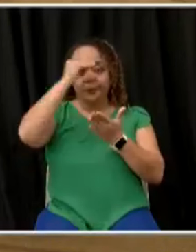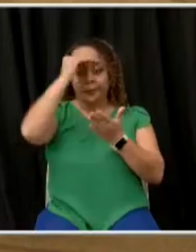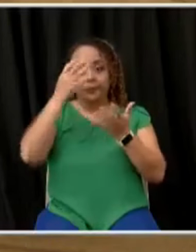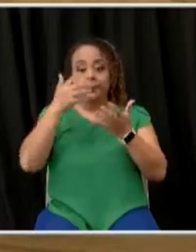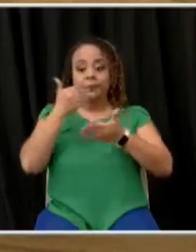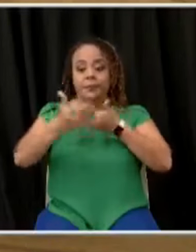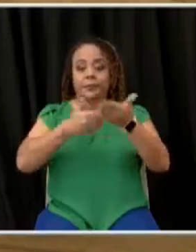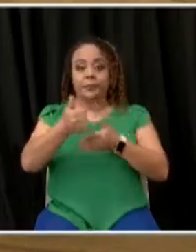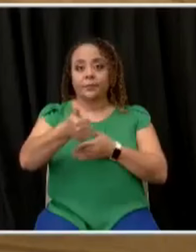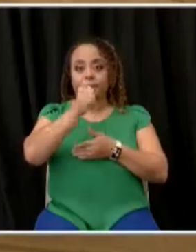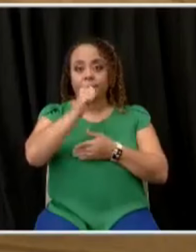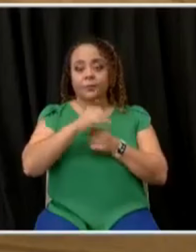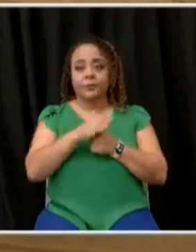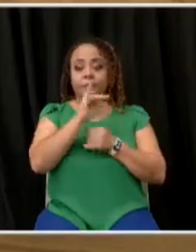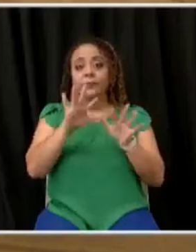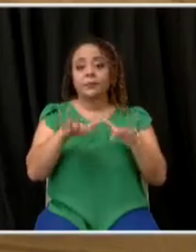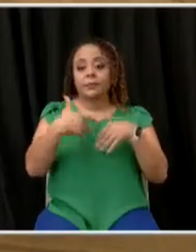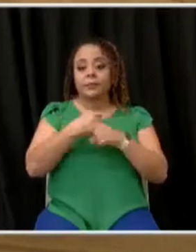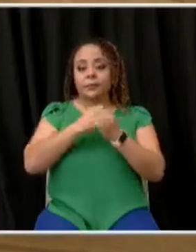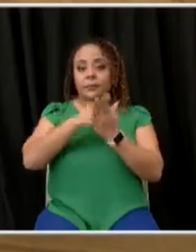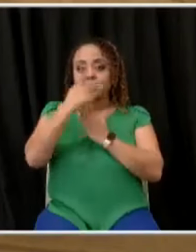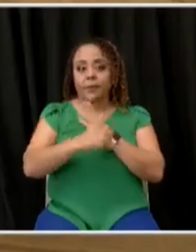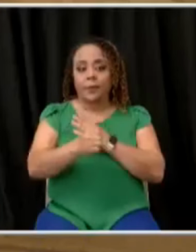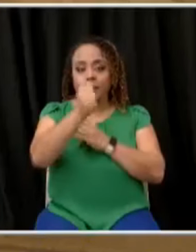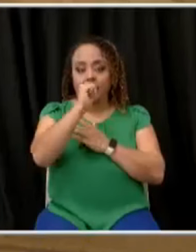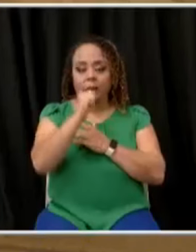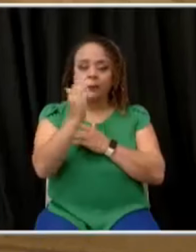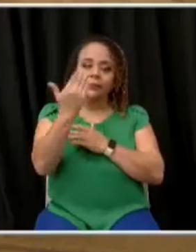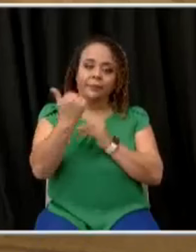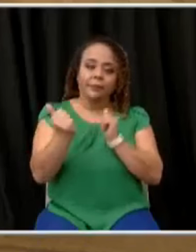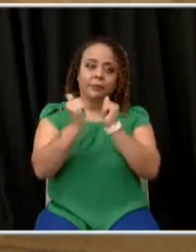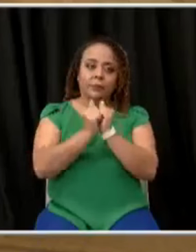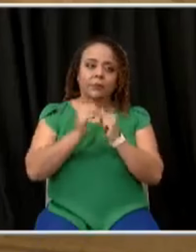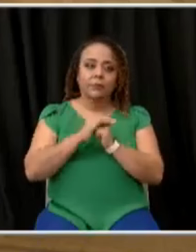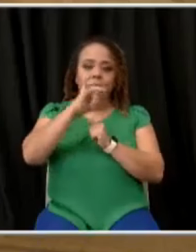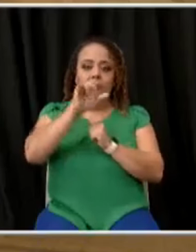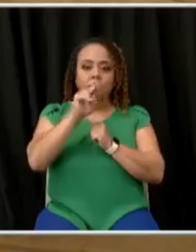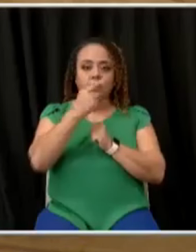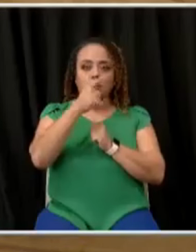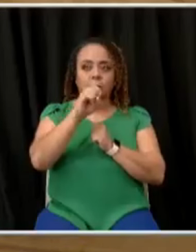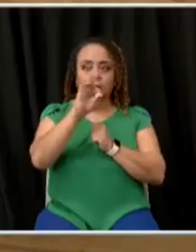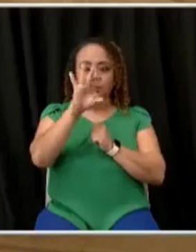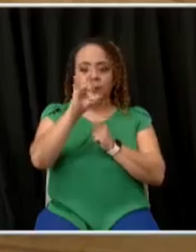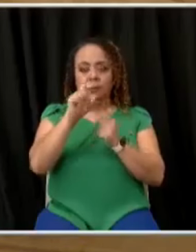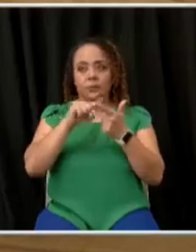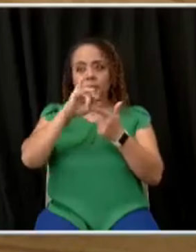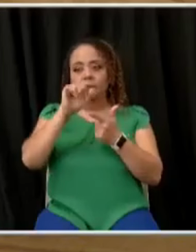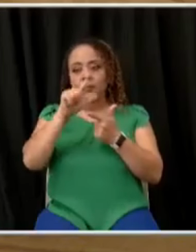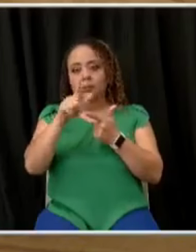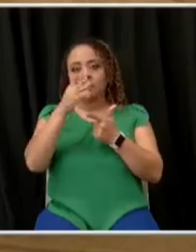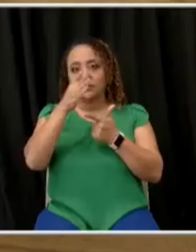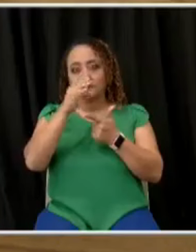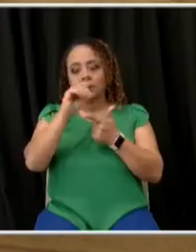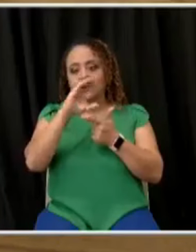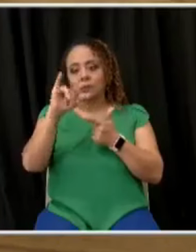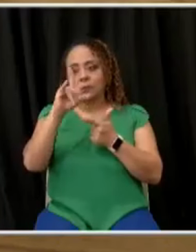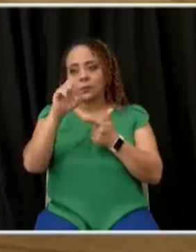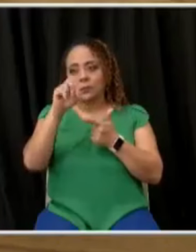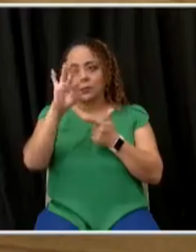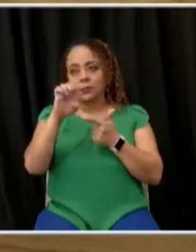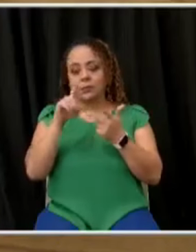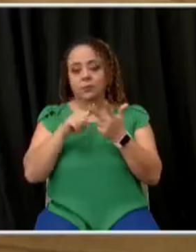proceso de hidratación y cómo hacer un programa de hidratación, acompáñenos. Junio, Golfito, en julio estaremos en la zona de Occidente